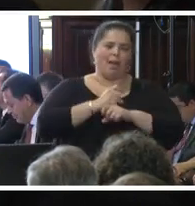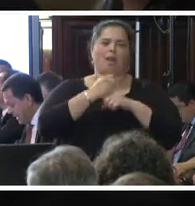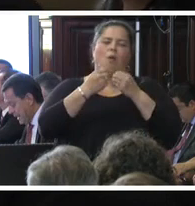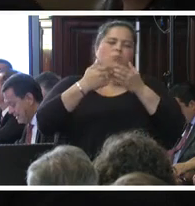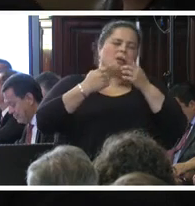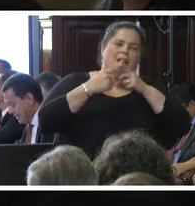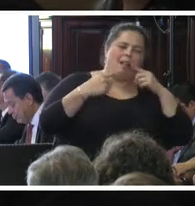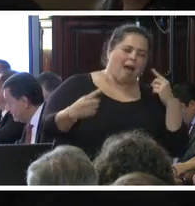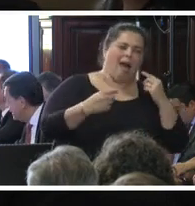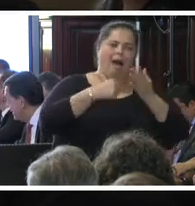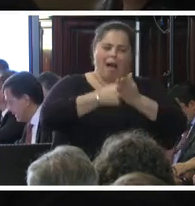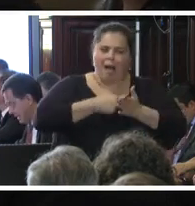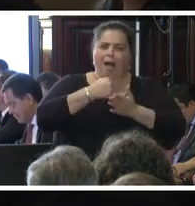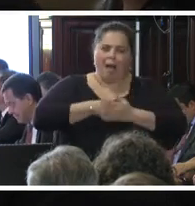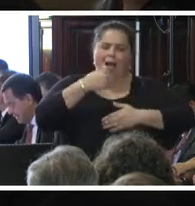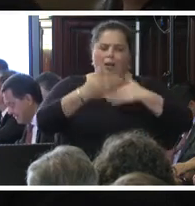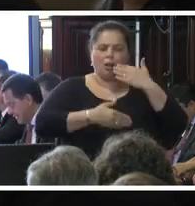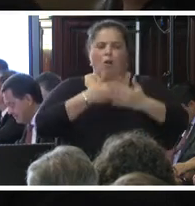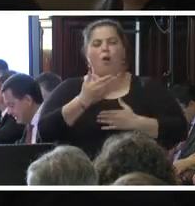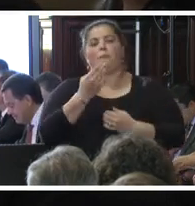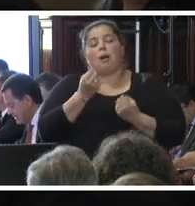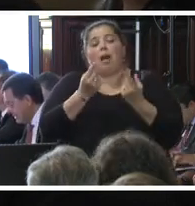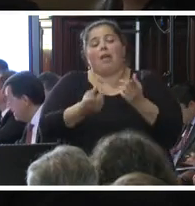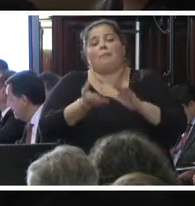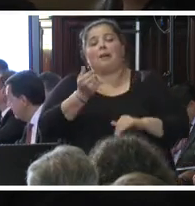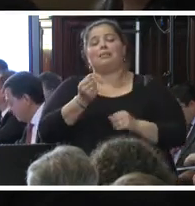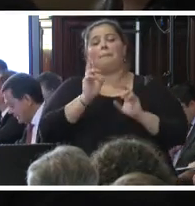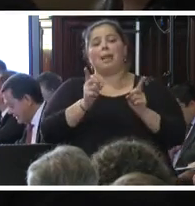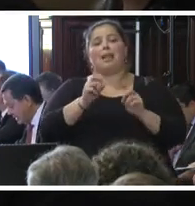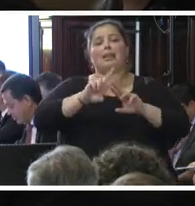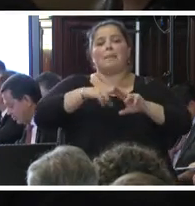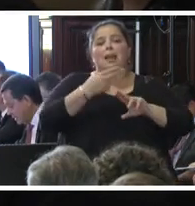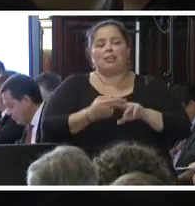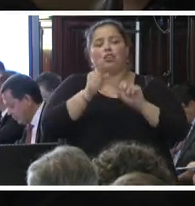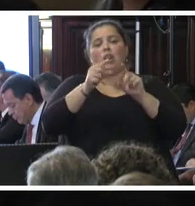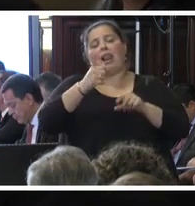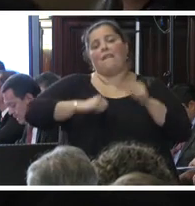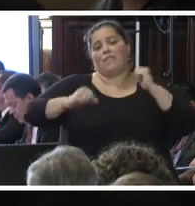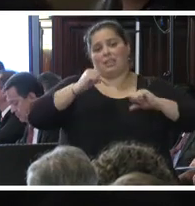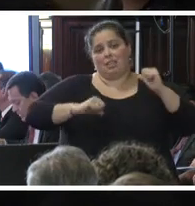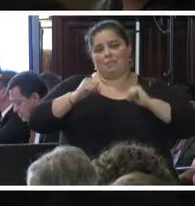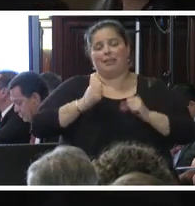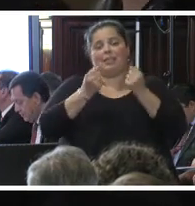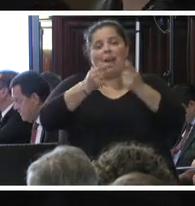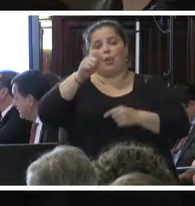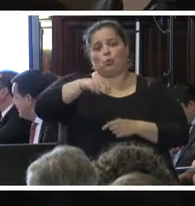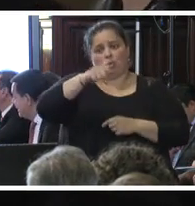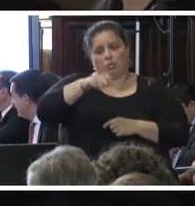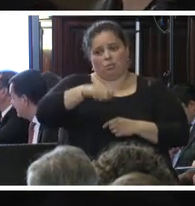para asegurar el acceso a la justicia, la reparación efectiva a las víctimas y el fortalecimiento continuo de nuestros marcos de